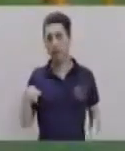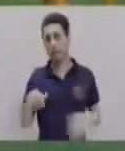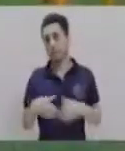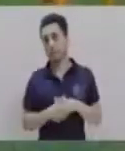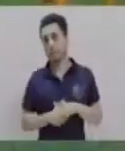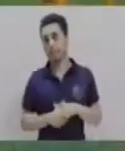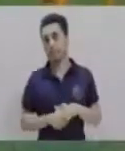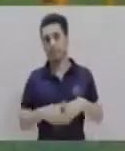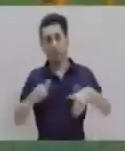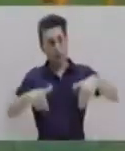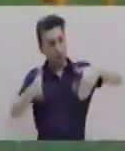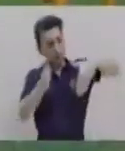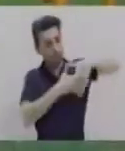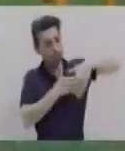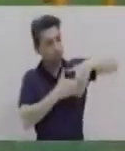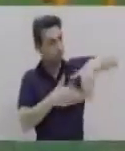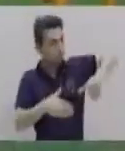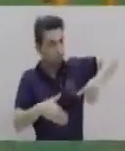externo, ¿sí?